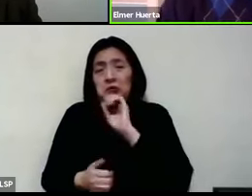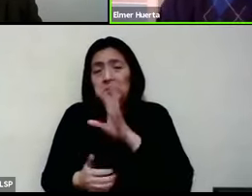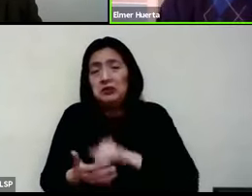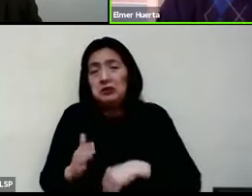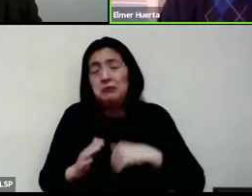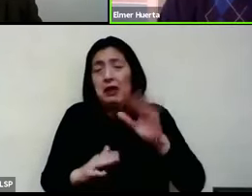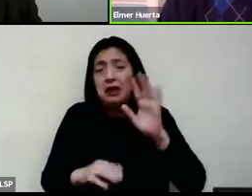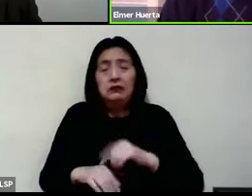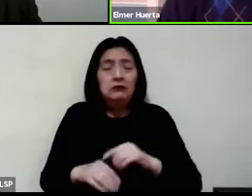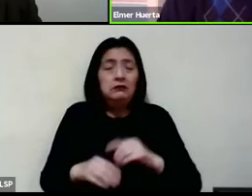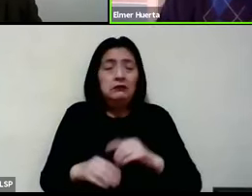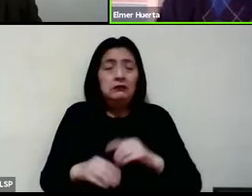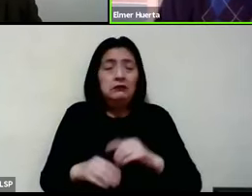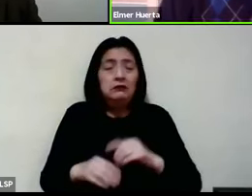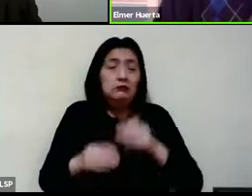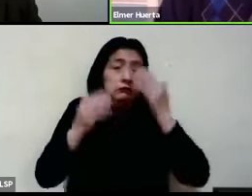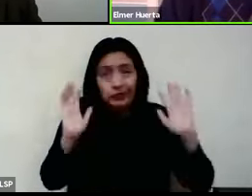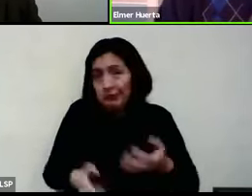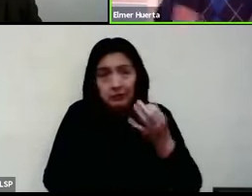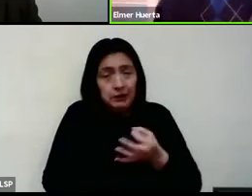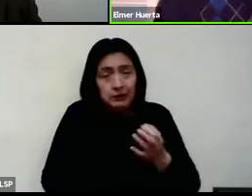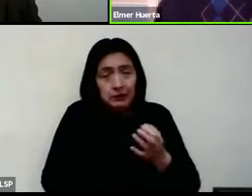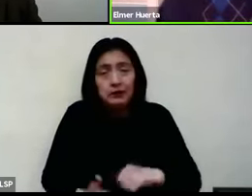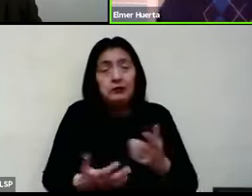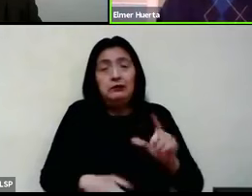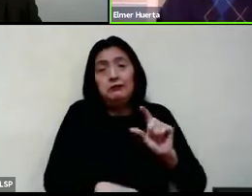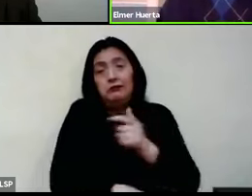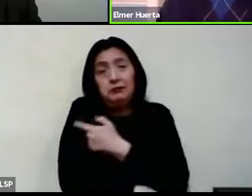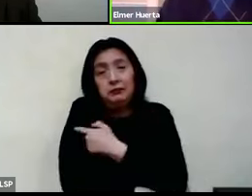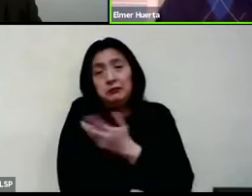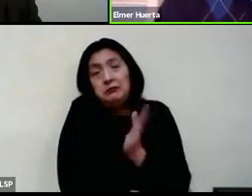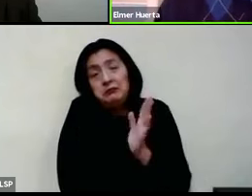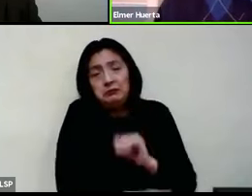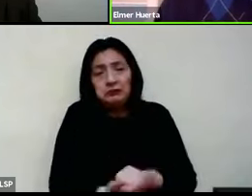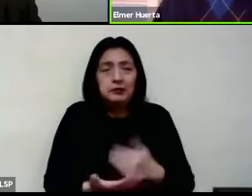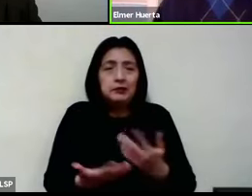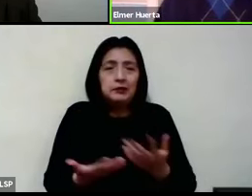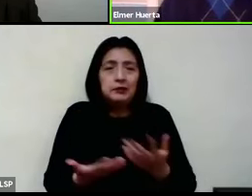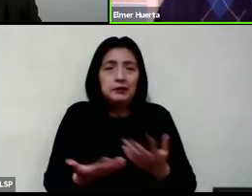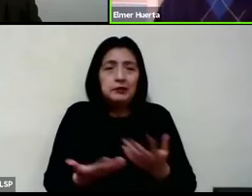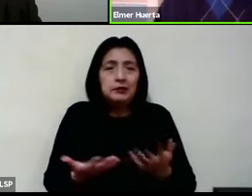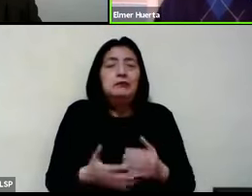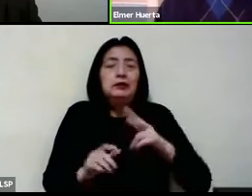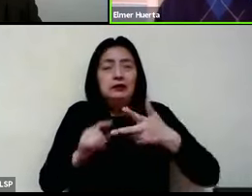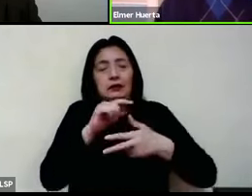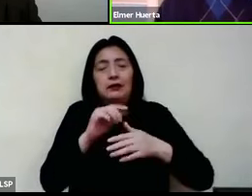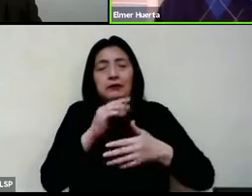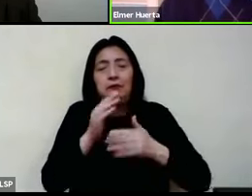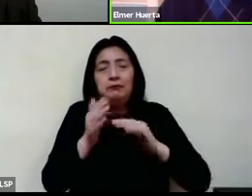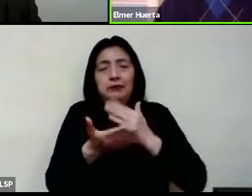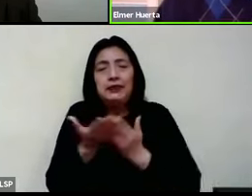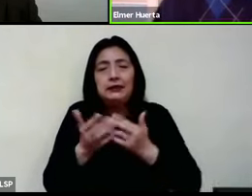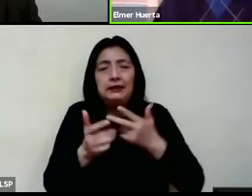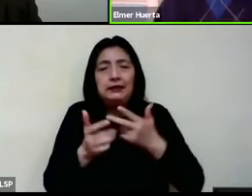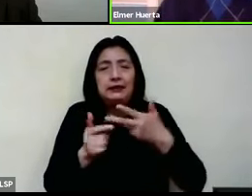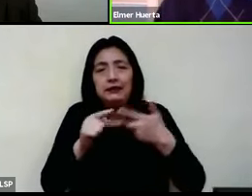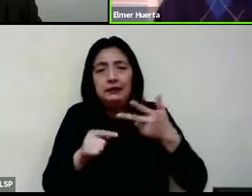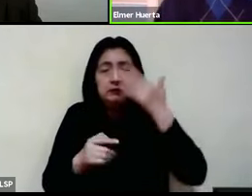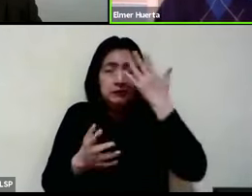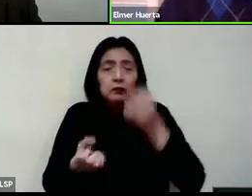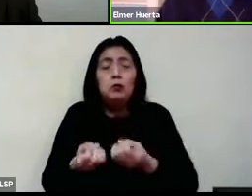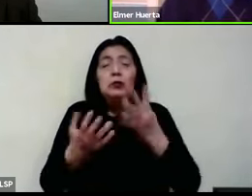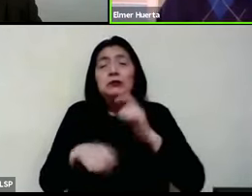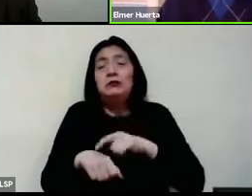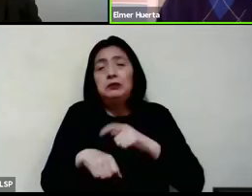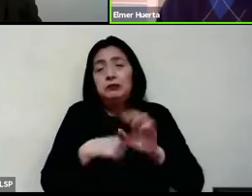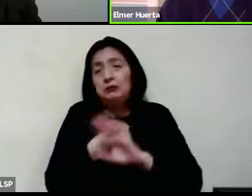más larga. No lo sabemos en realidad. Y con las vacunas, recién estamos en fase 3, no sabemos cuánto tiempo nos va a proteger. Solo el tiempo